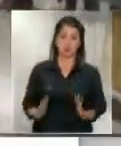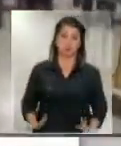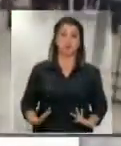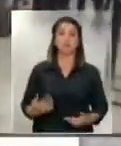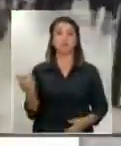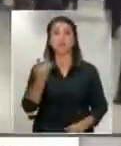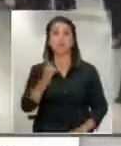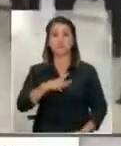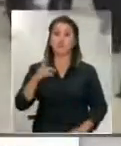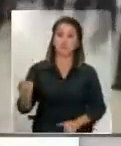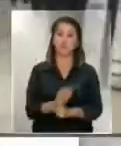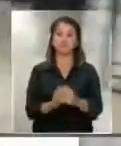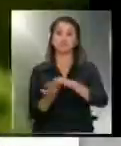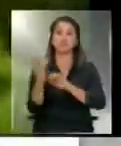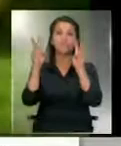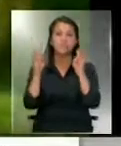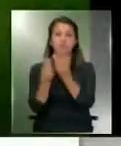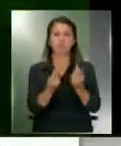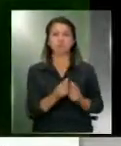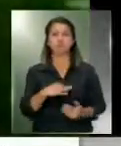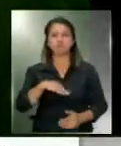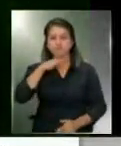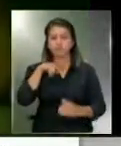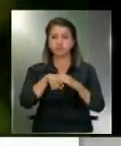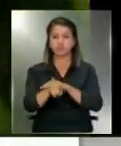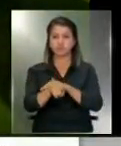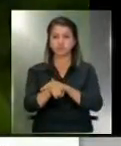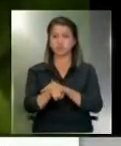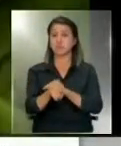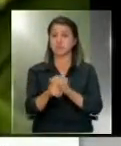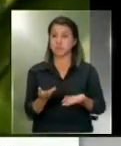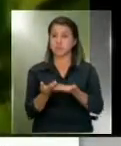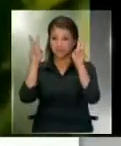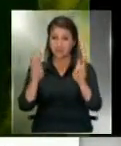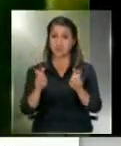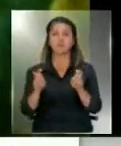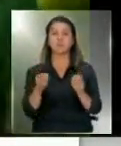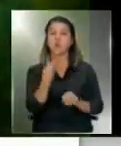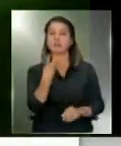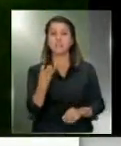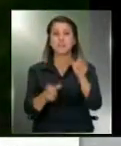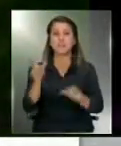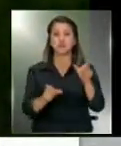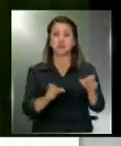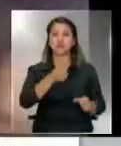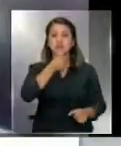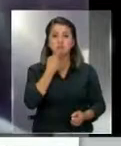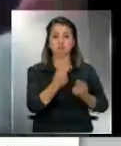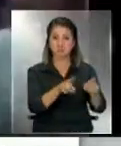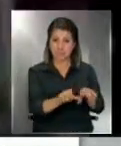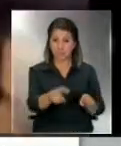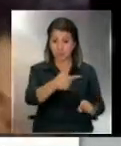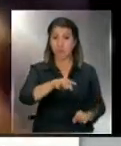puso nuevamente el tema del hacinamiento de este tren subterráneo en el tapete. Se entrevistó a 400 personas, quienes manifestaron